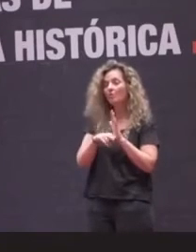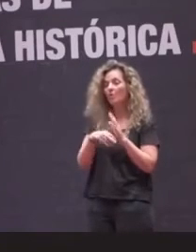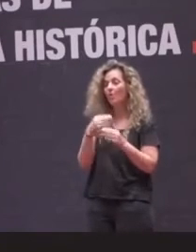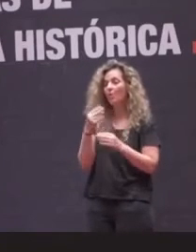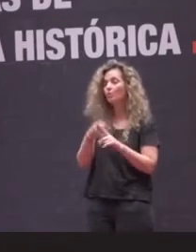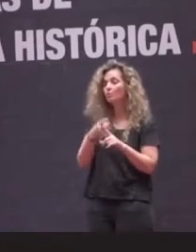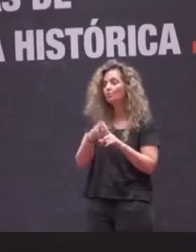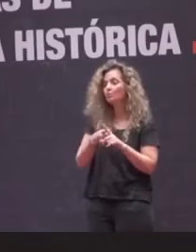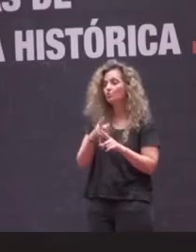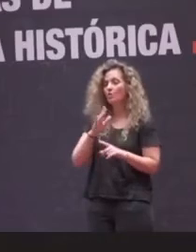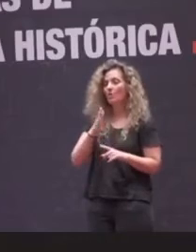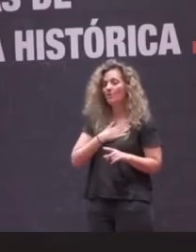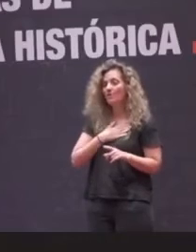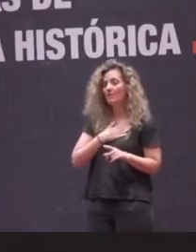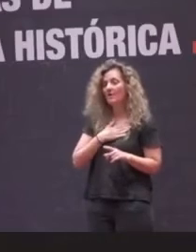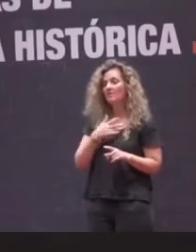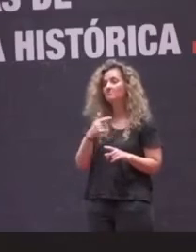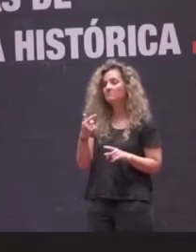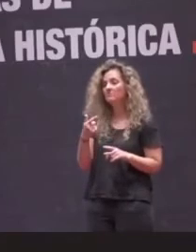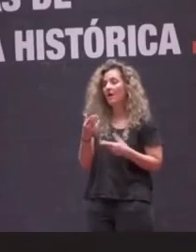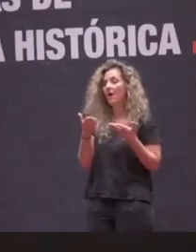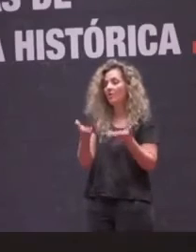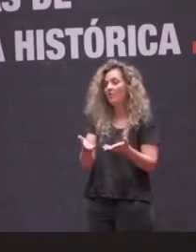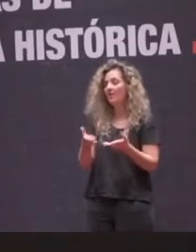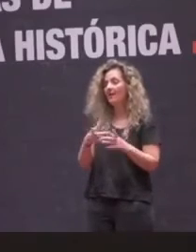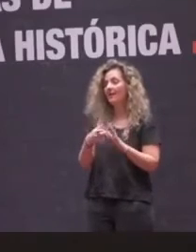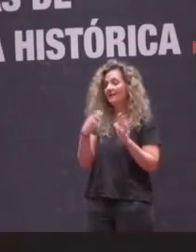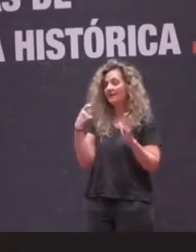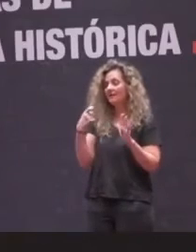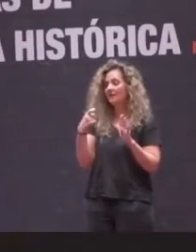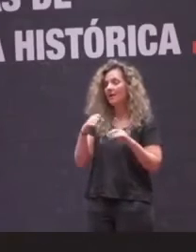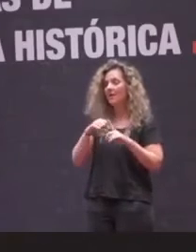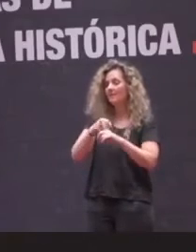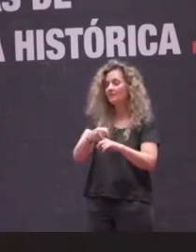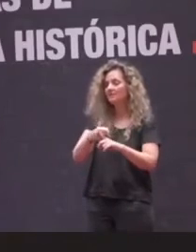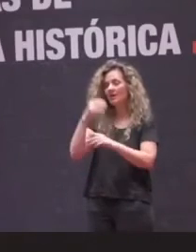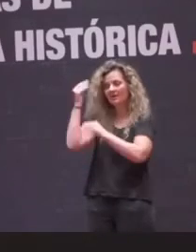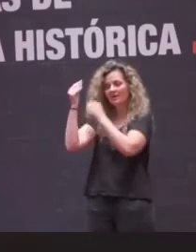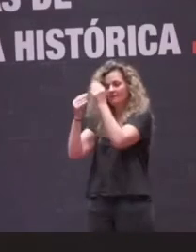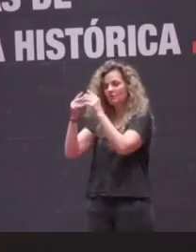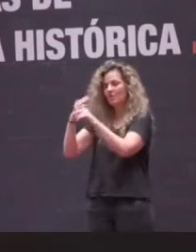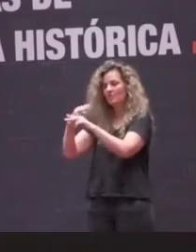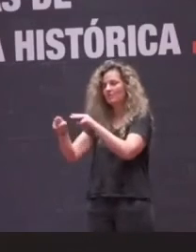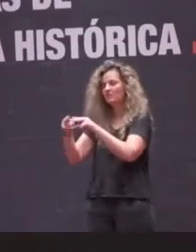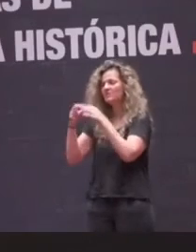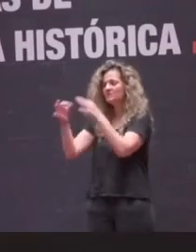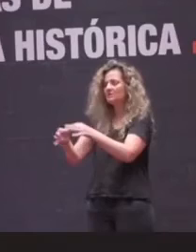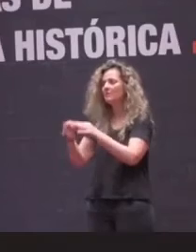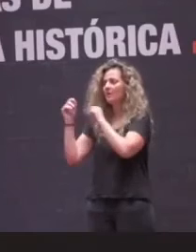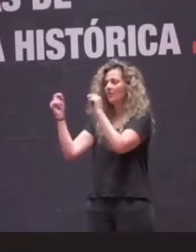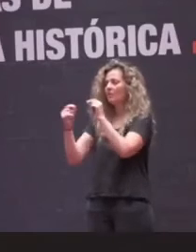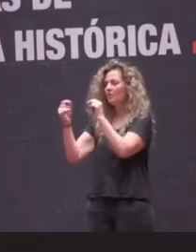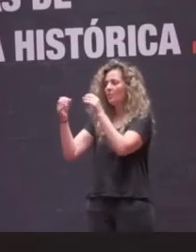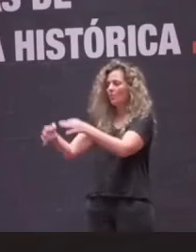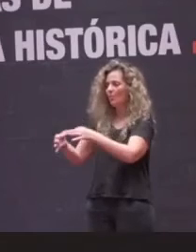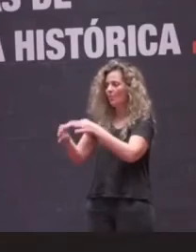do pazo, do ben, creo que axudaría e quitaría presión á reflexión política, porque senón estaremos sempre discutindo o